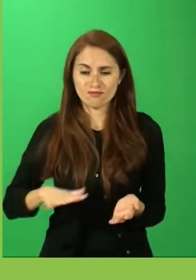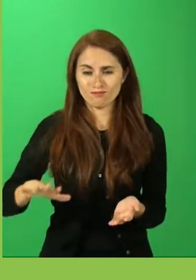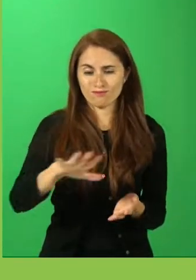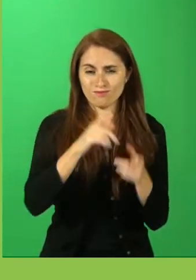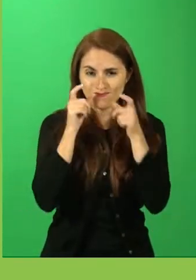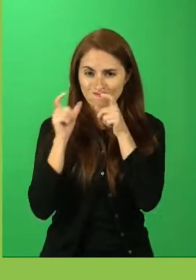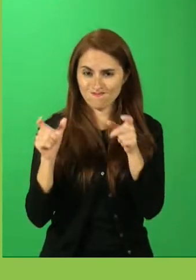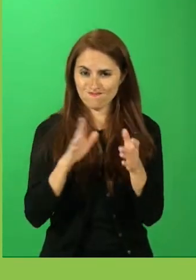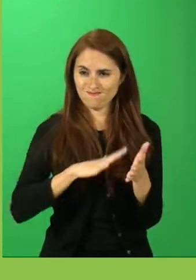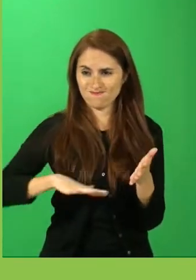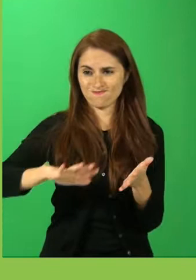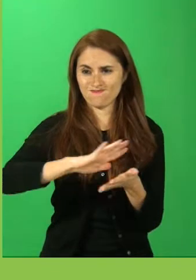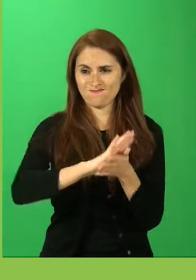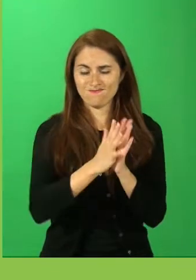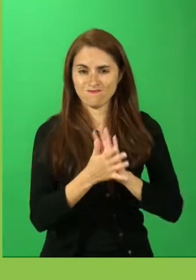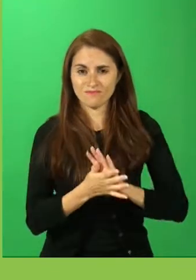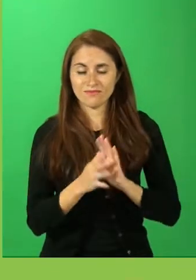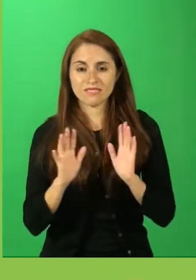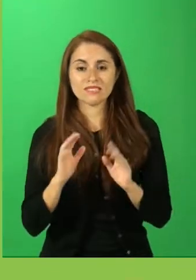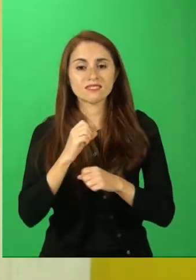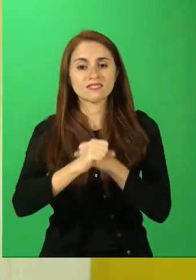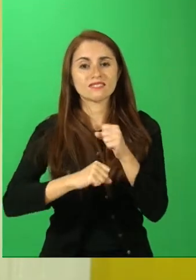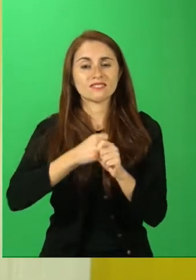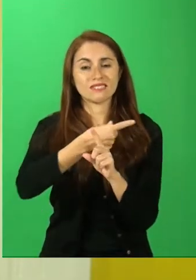la primera mitad del siglo XX.